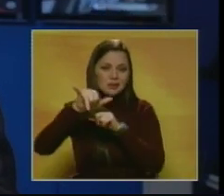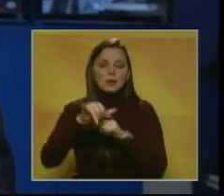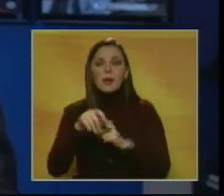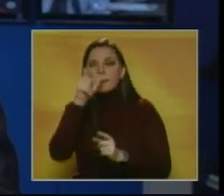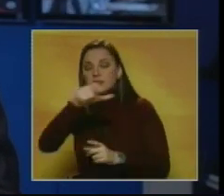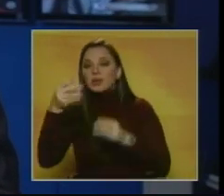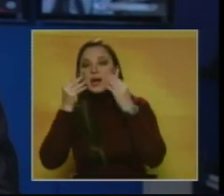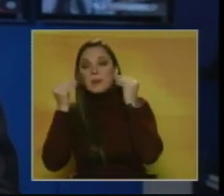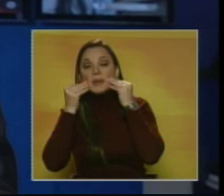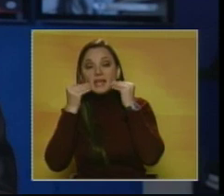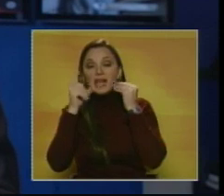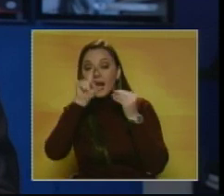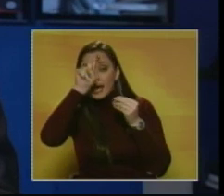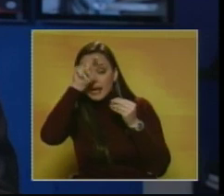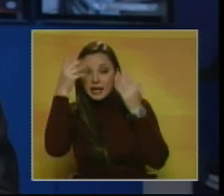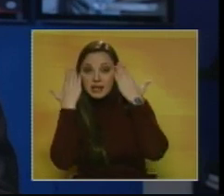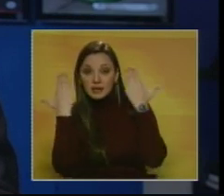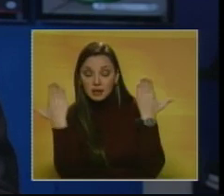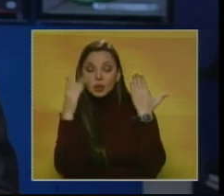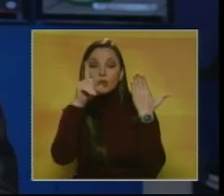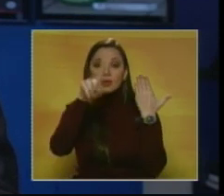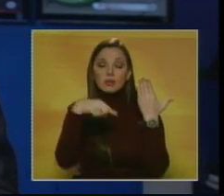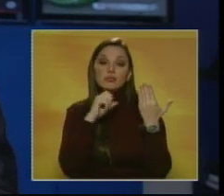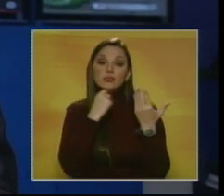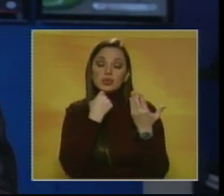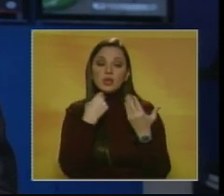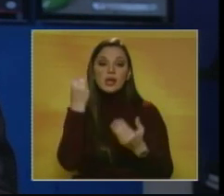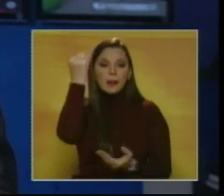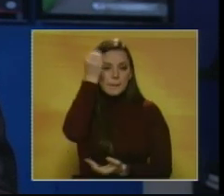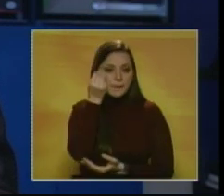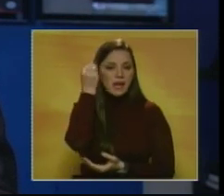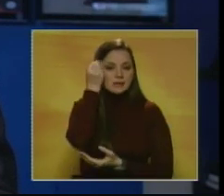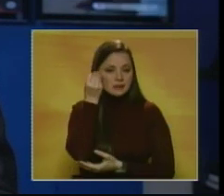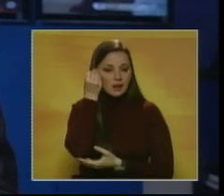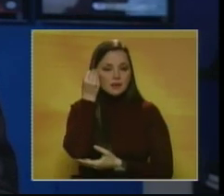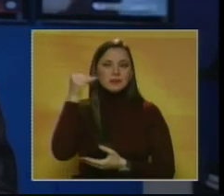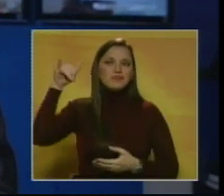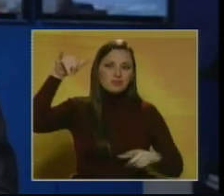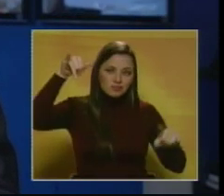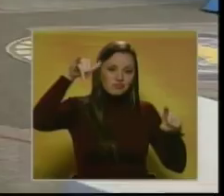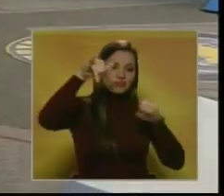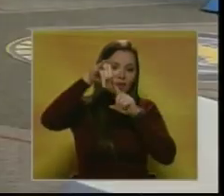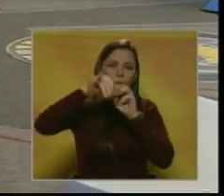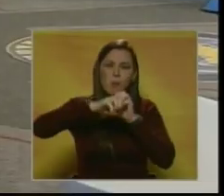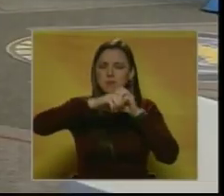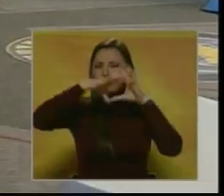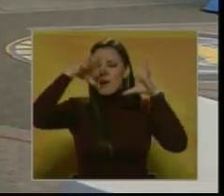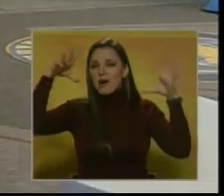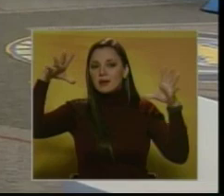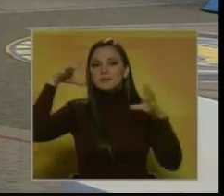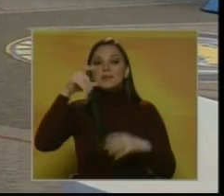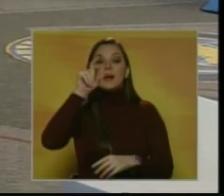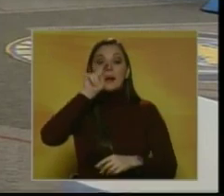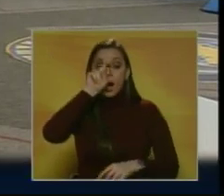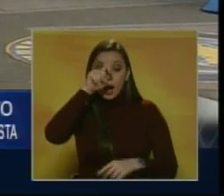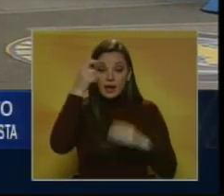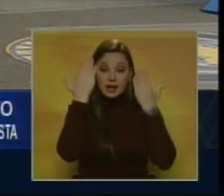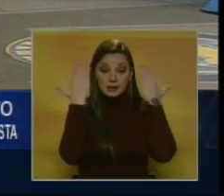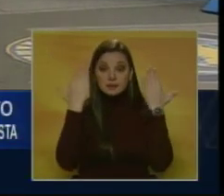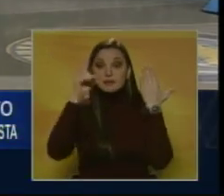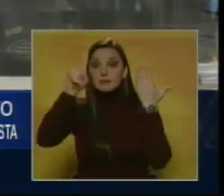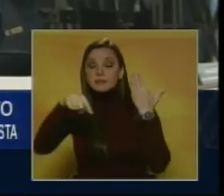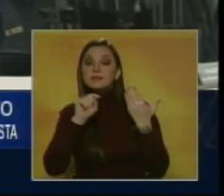Rusia consideraron improbable la hipótesis de un atentado terrorista perpetrado por el Estado Islámico. Tanto los egipcios como los